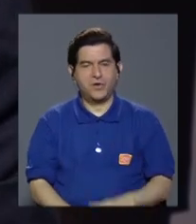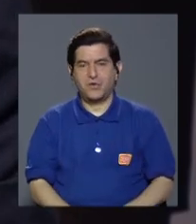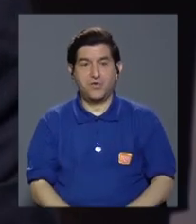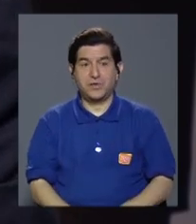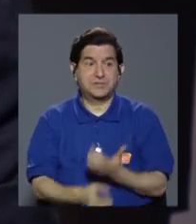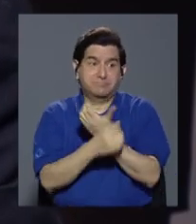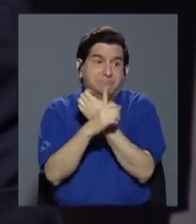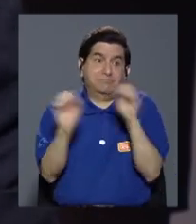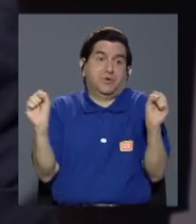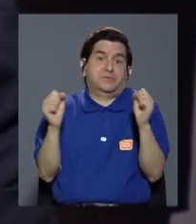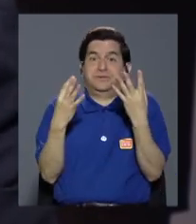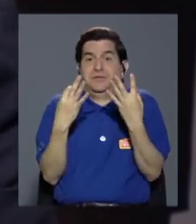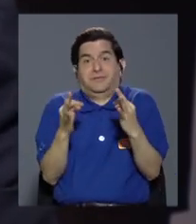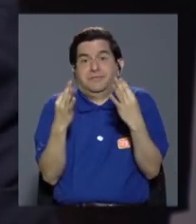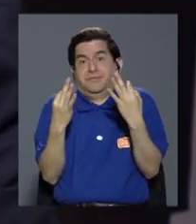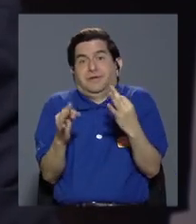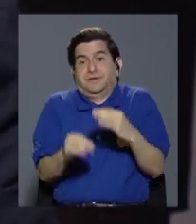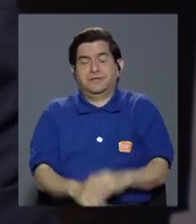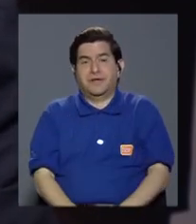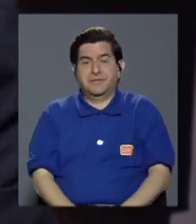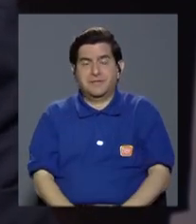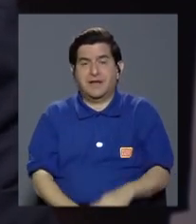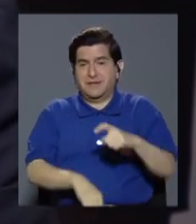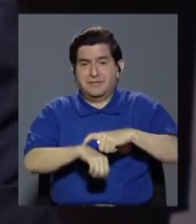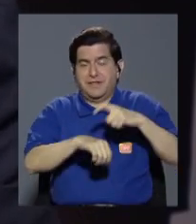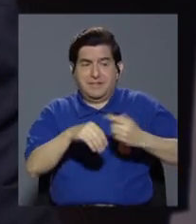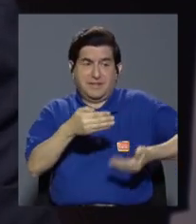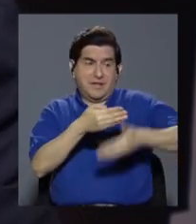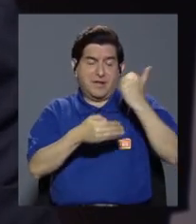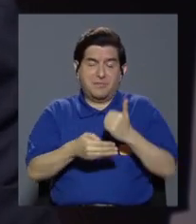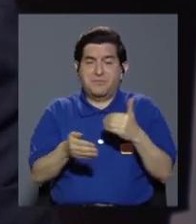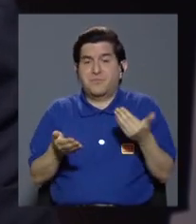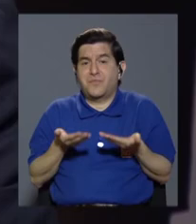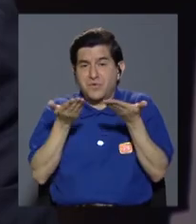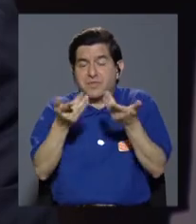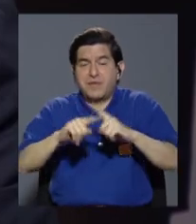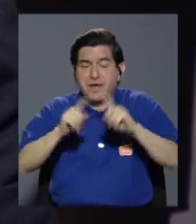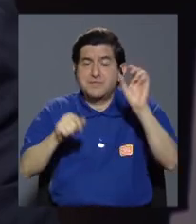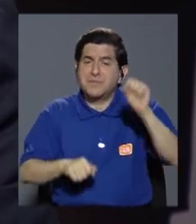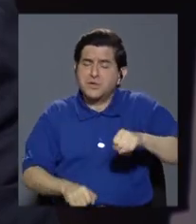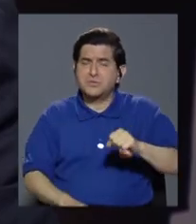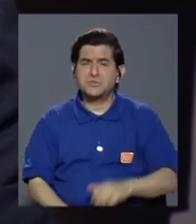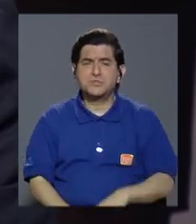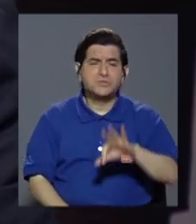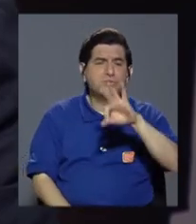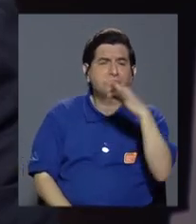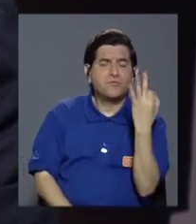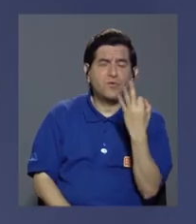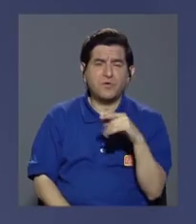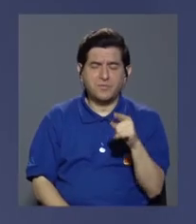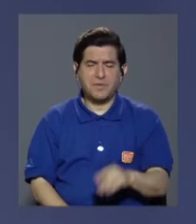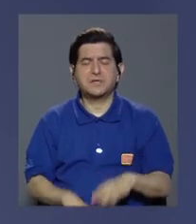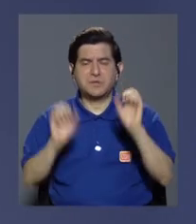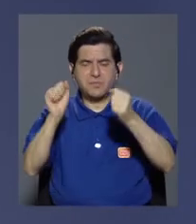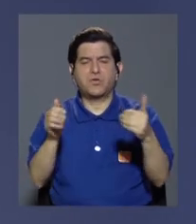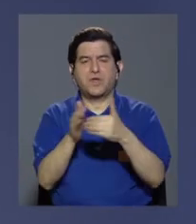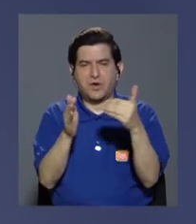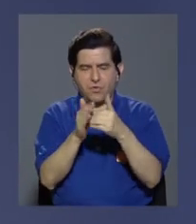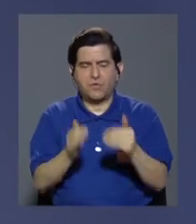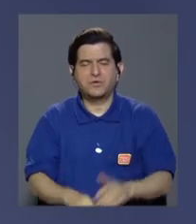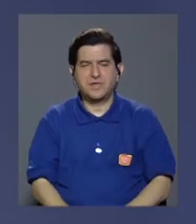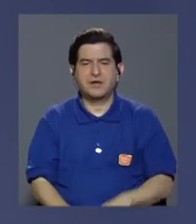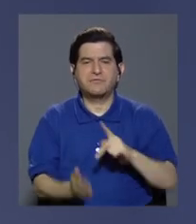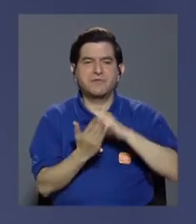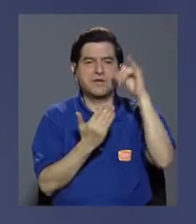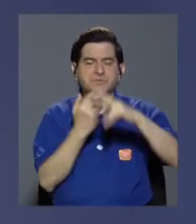imposible no tratar de recuperar el tiempo perdido pero sí de encontrar maneras que para que desarrolle bien de que ser exacto tenga un